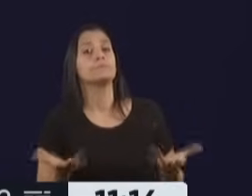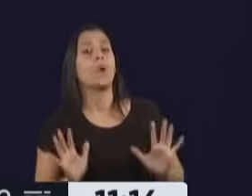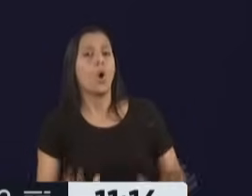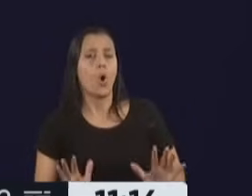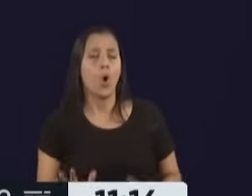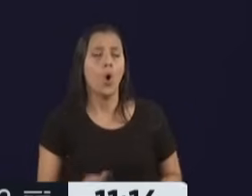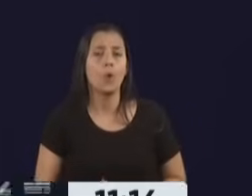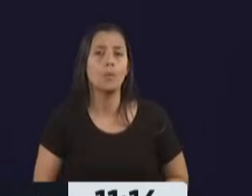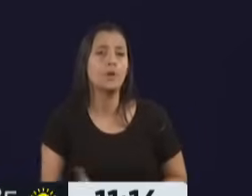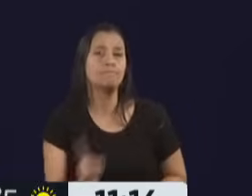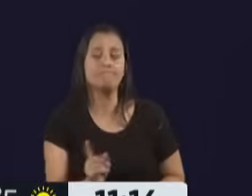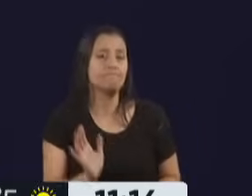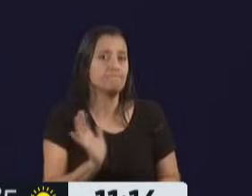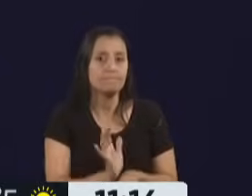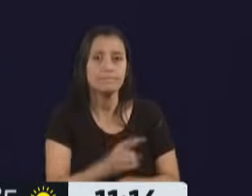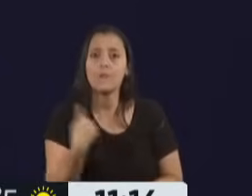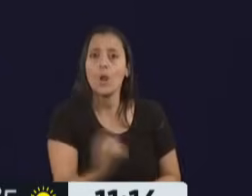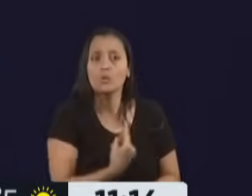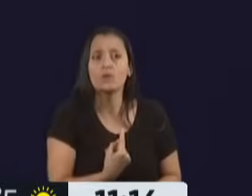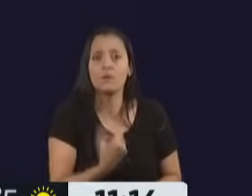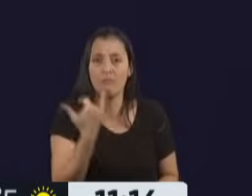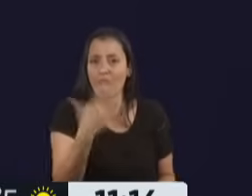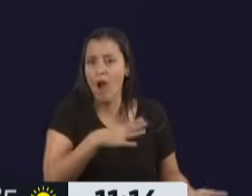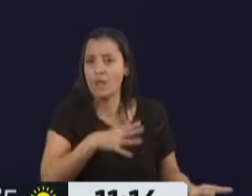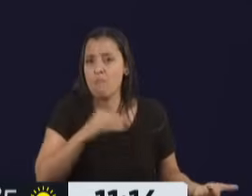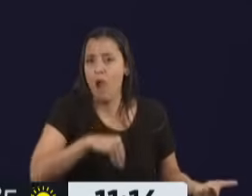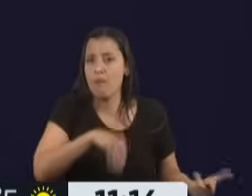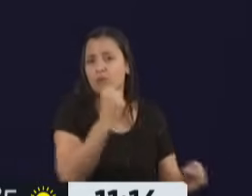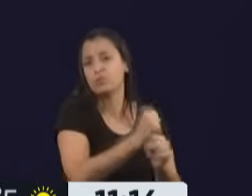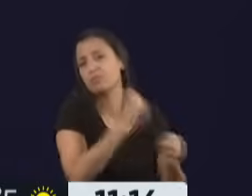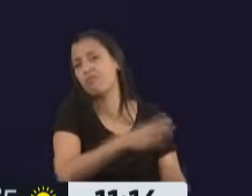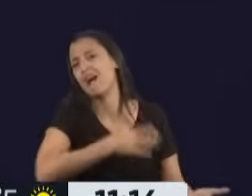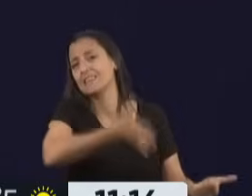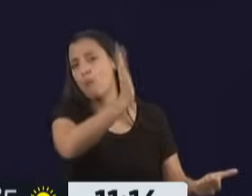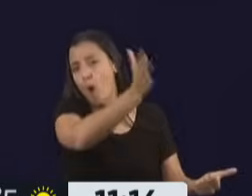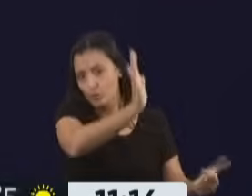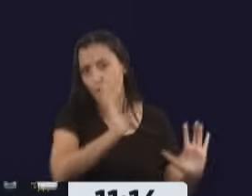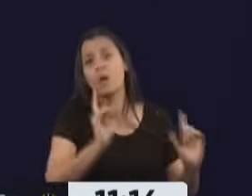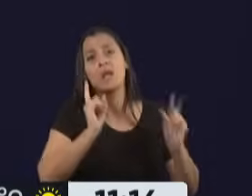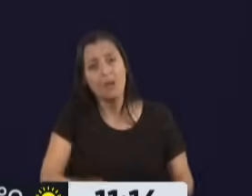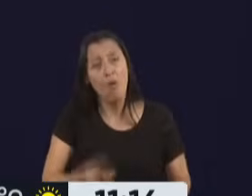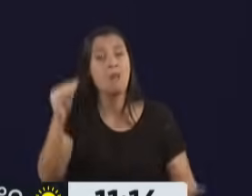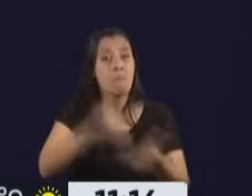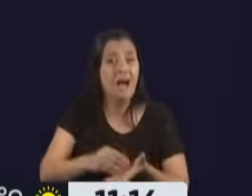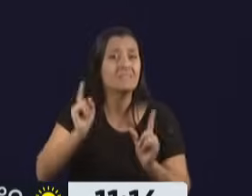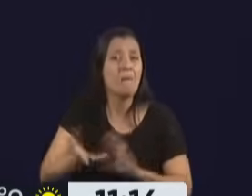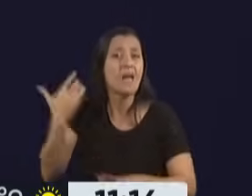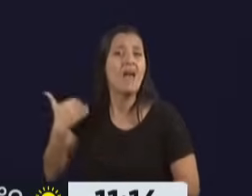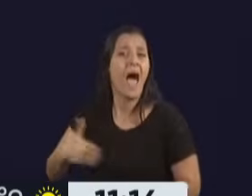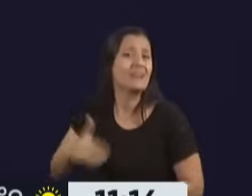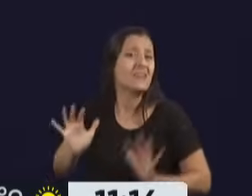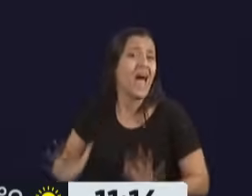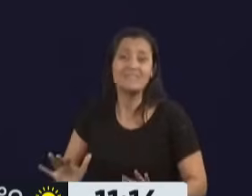no hay ni una décima parte del trabajo realizado, porque primero que va muy poco tiempo, después que la Argentina estaba al borde